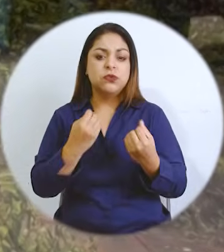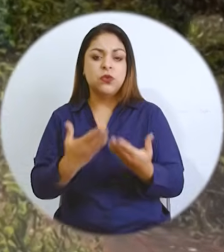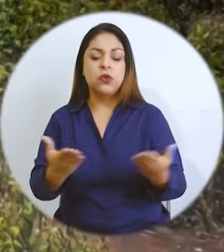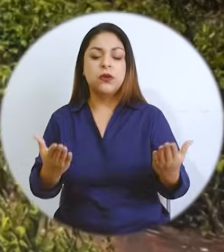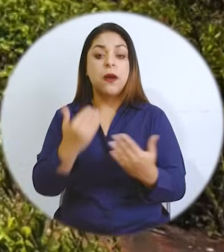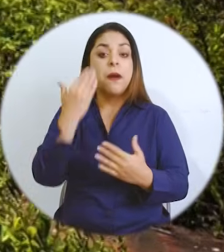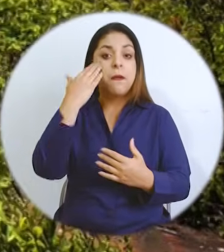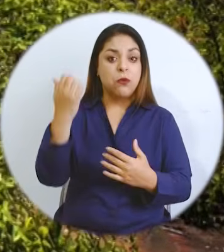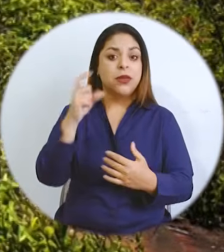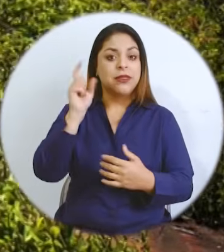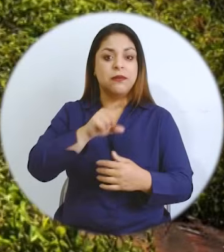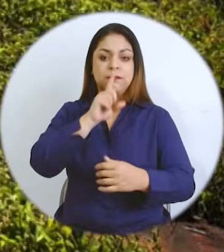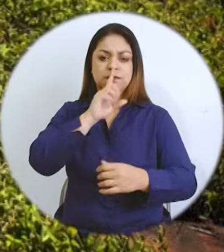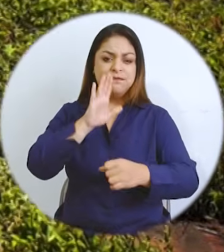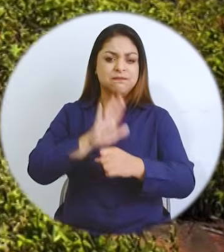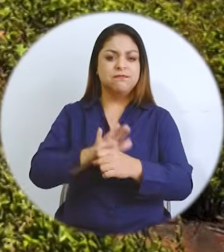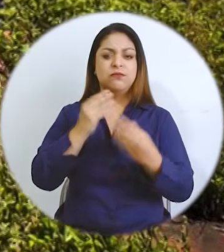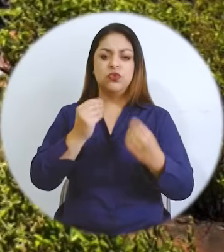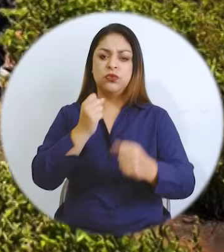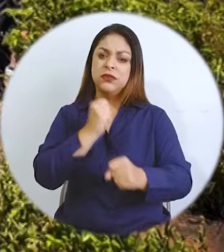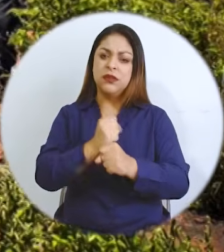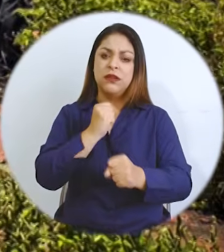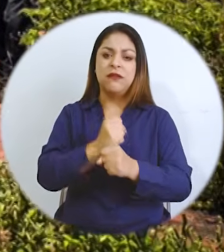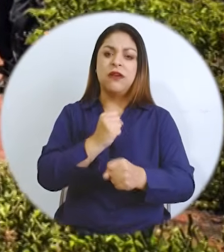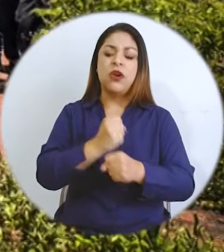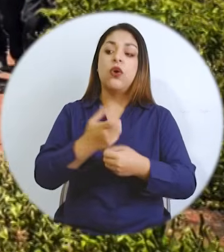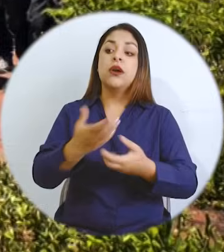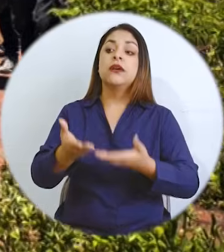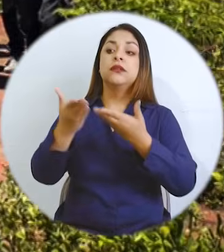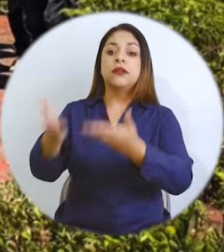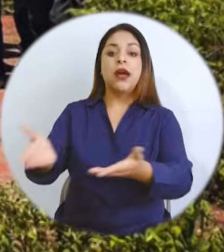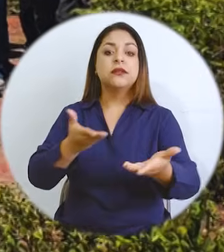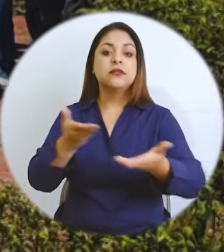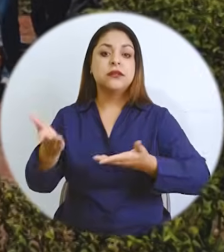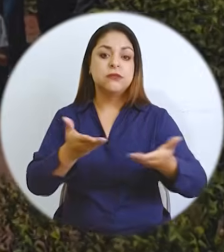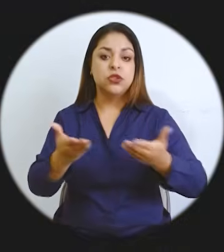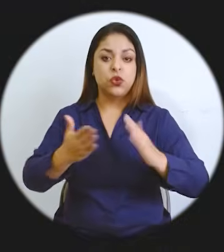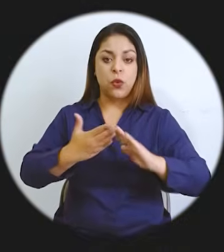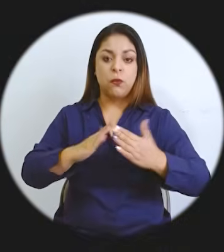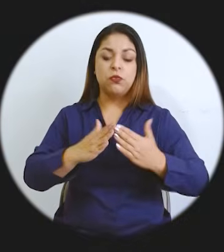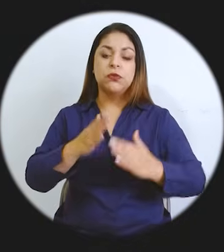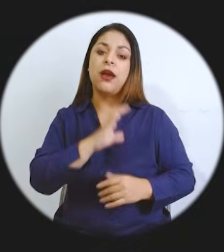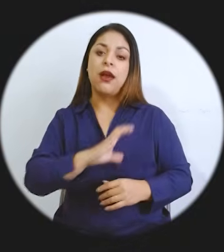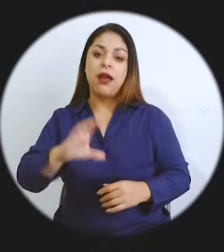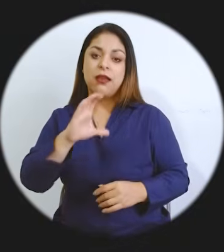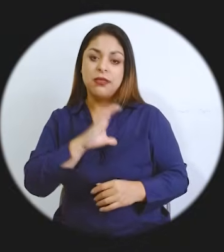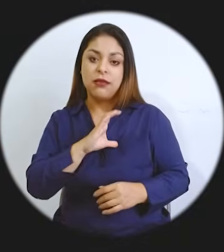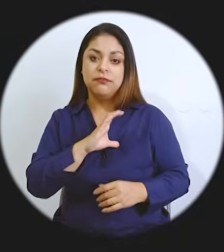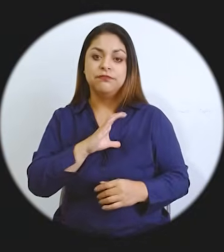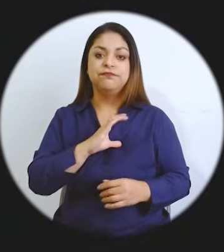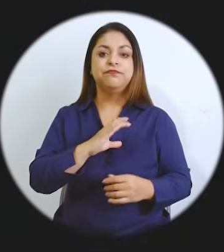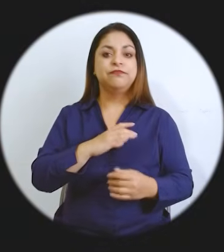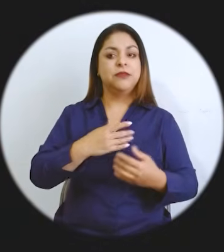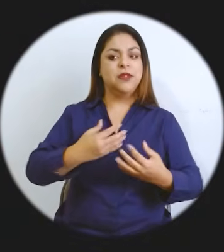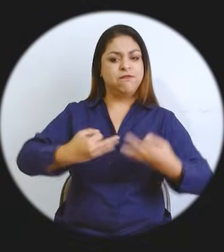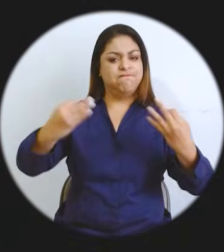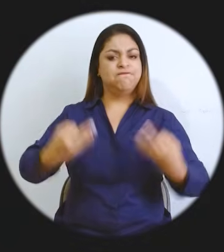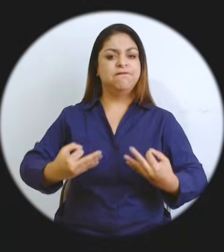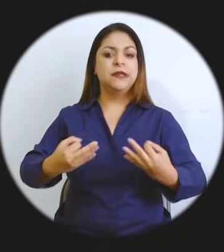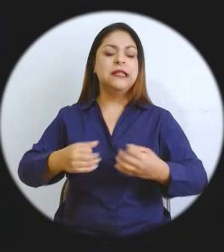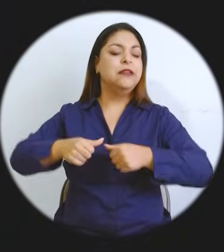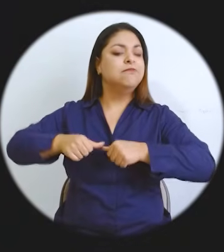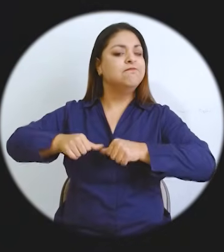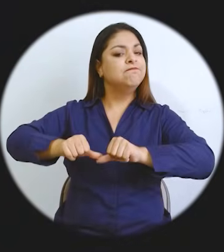porque es de mucho compromiso y mucho trabajo brindarle un servicio a la comunidad de calidad, de cantidad